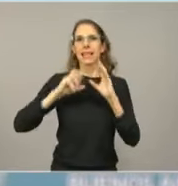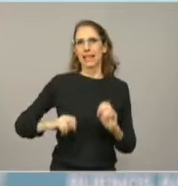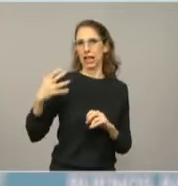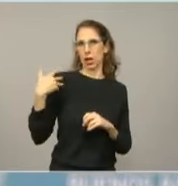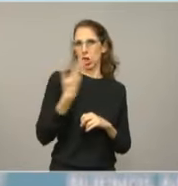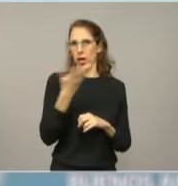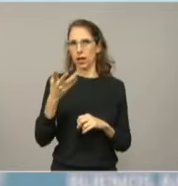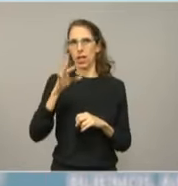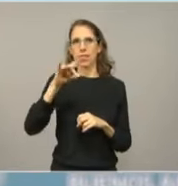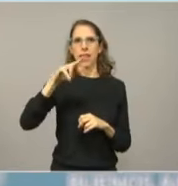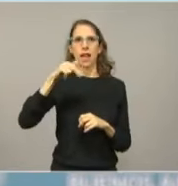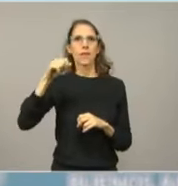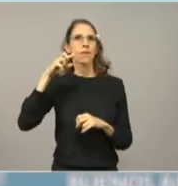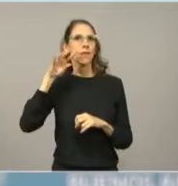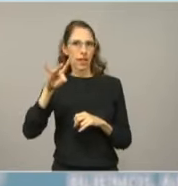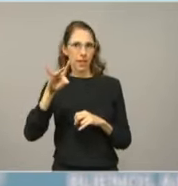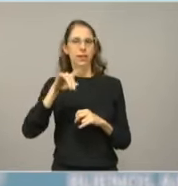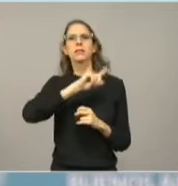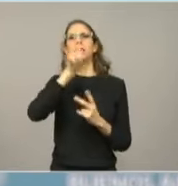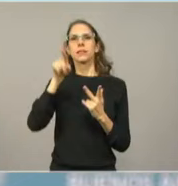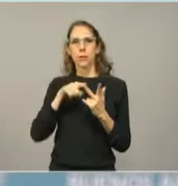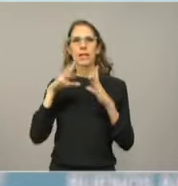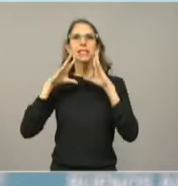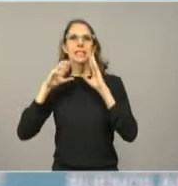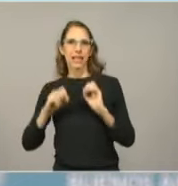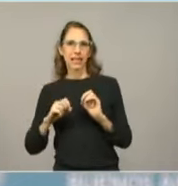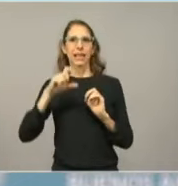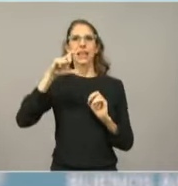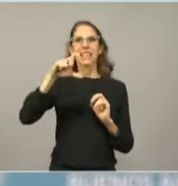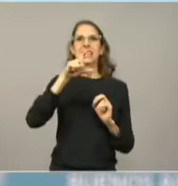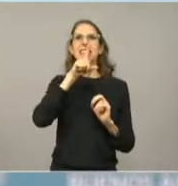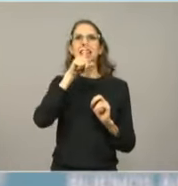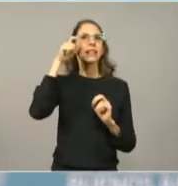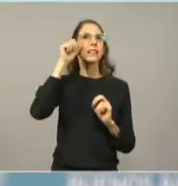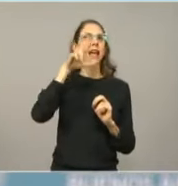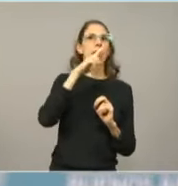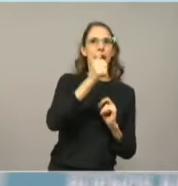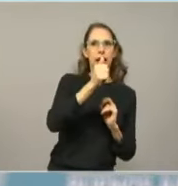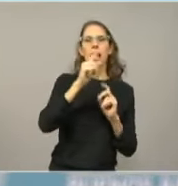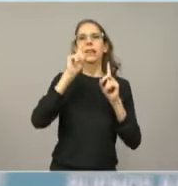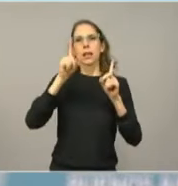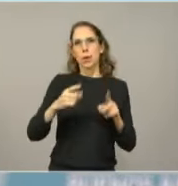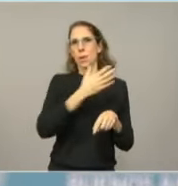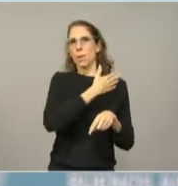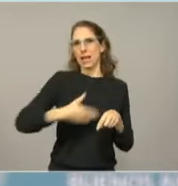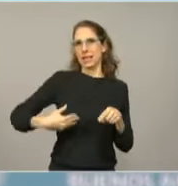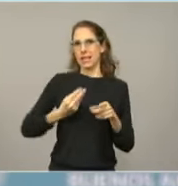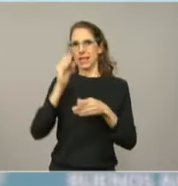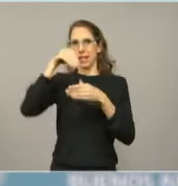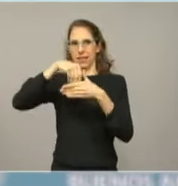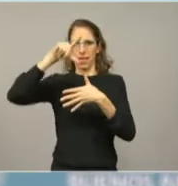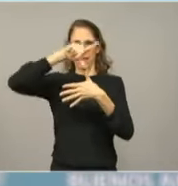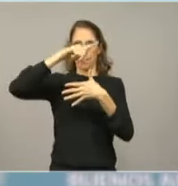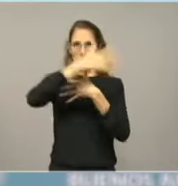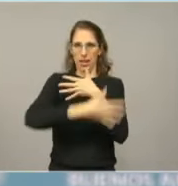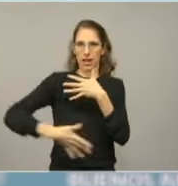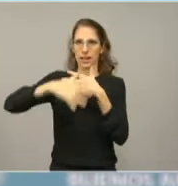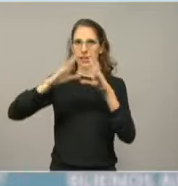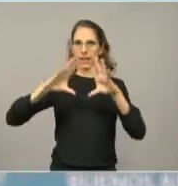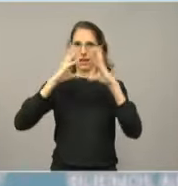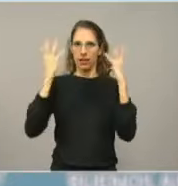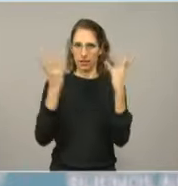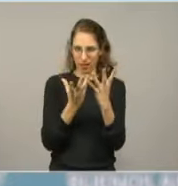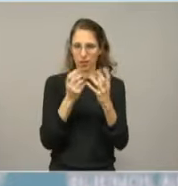educación David Edwards y la secretaria general de cetera y presidenta de la internacional para la educación de América Latina Sonia